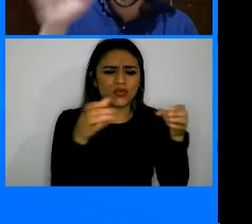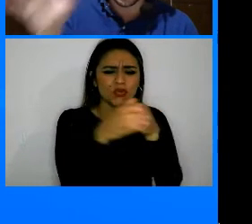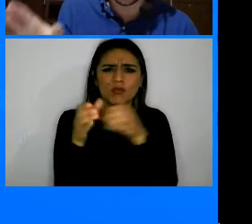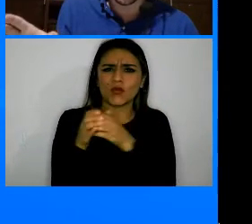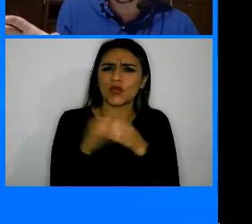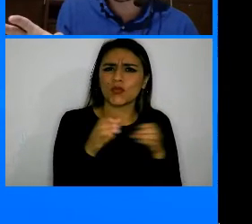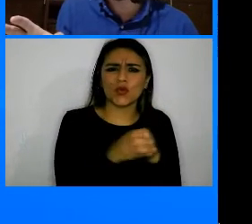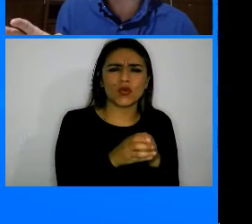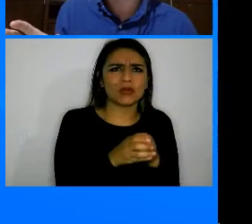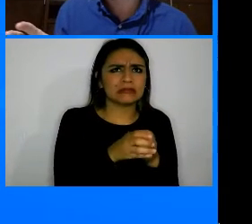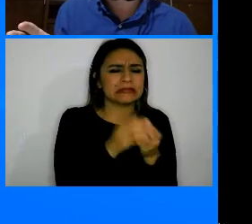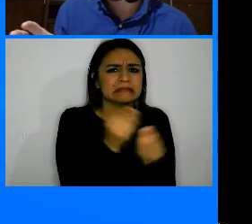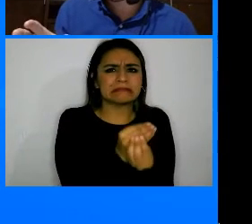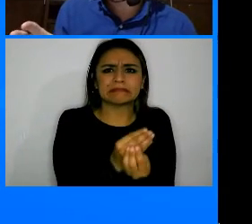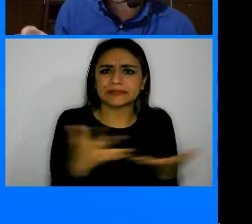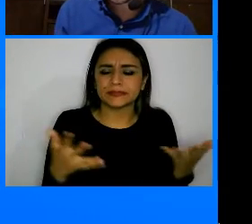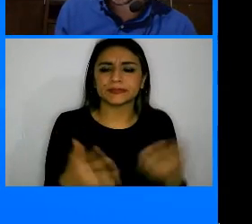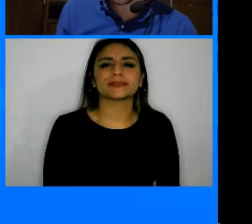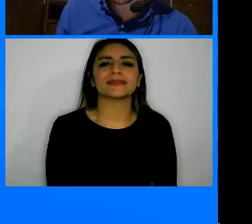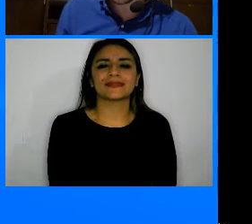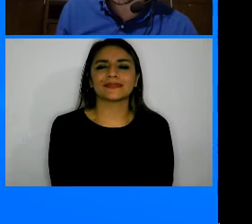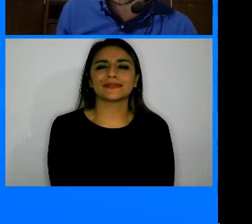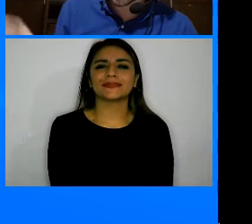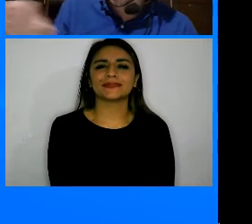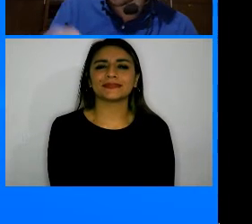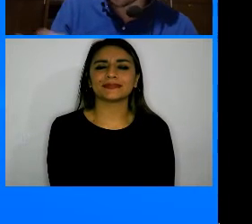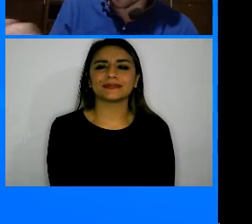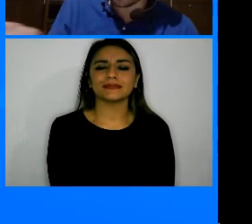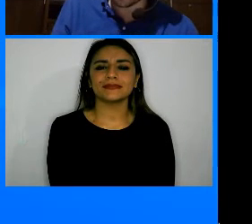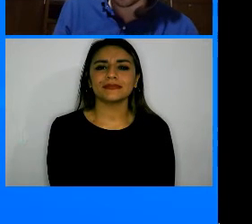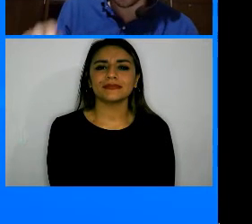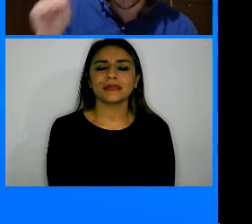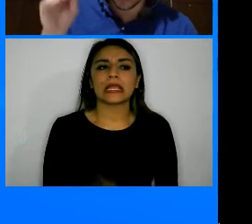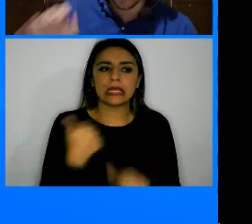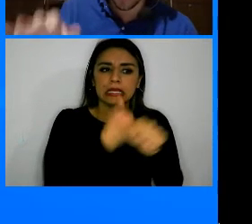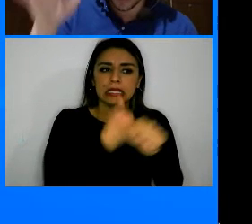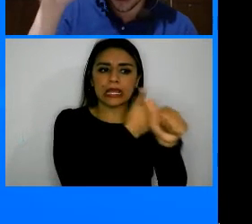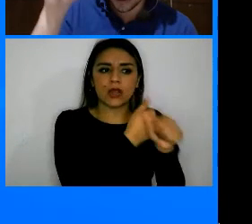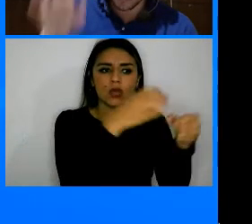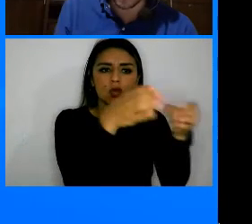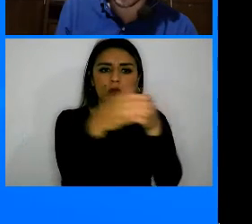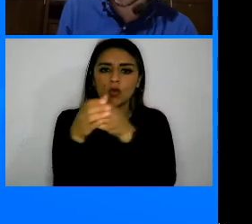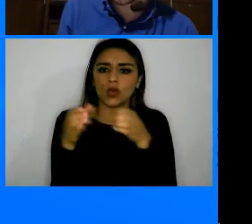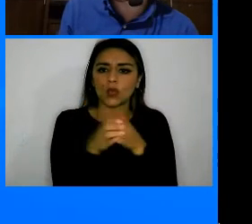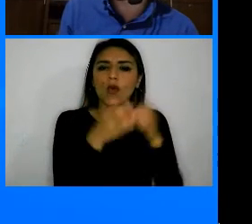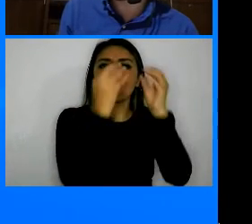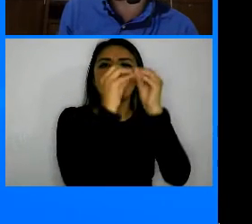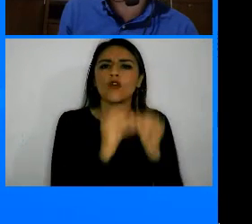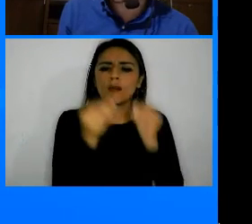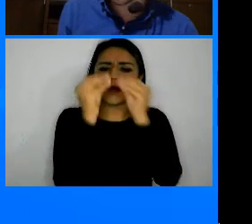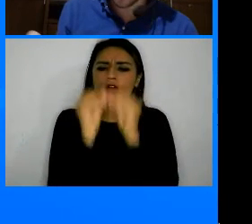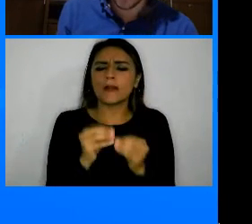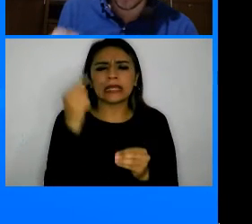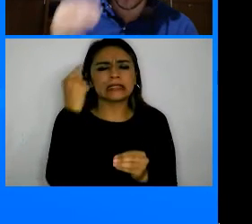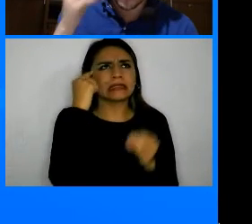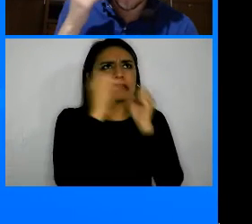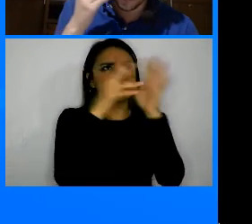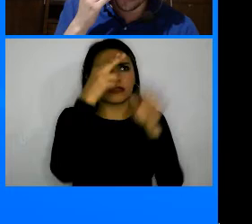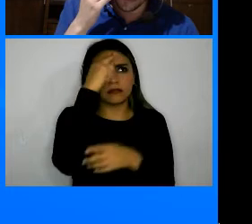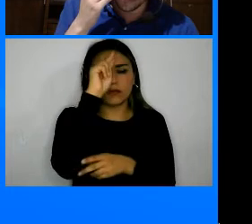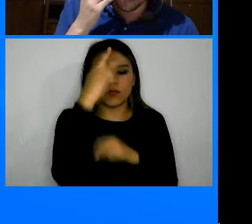muy diversos entre sí, ¿sí? Entonces, cada uno de estos grupos tenía una manera de entender el mundo diferente,